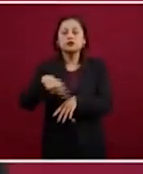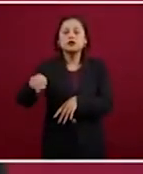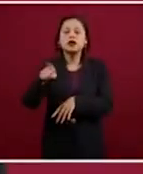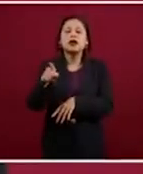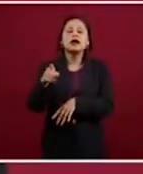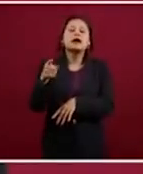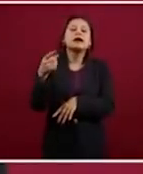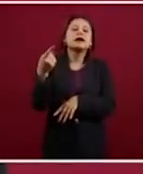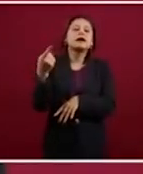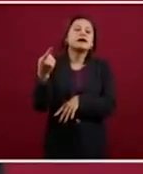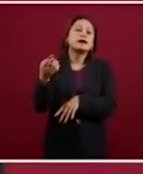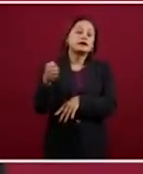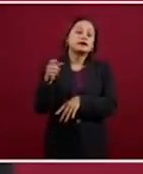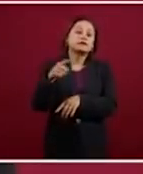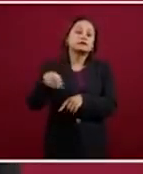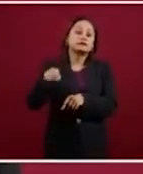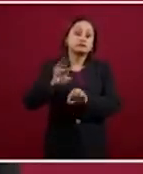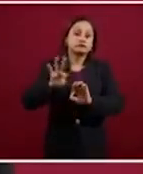esto